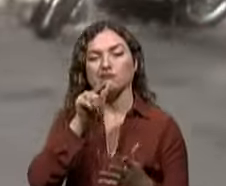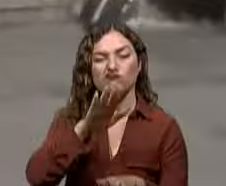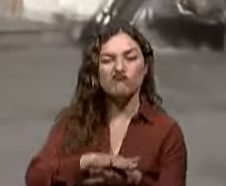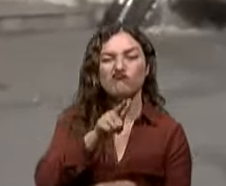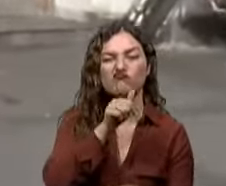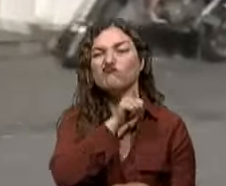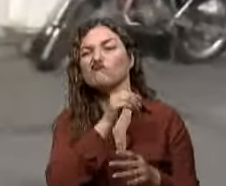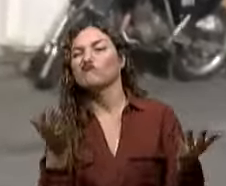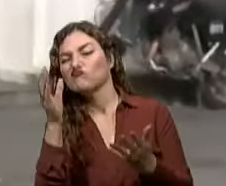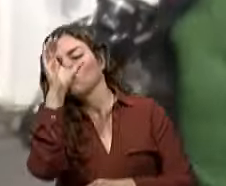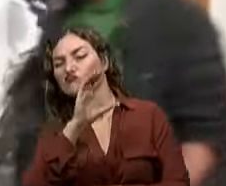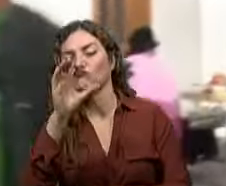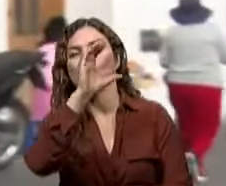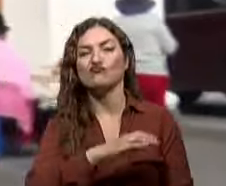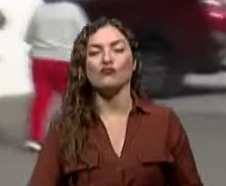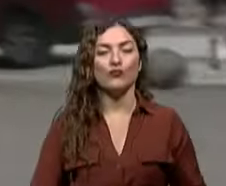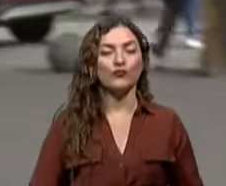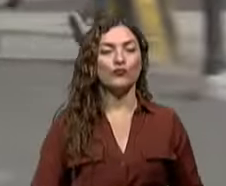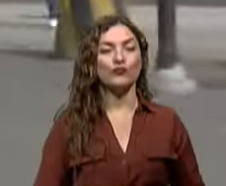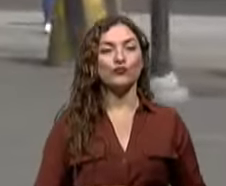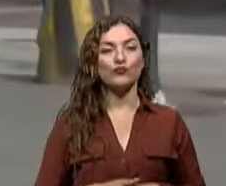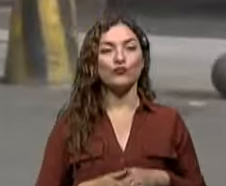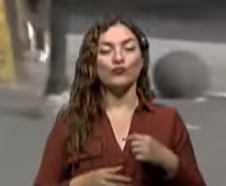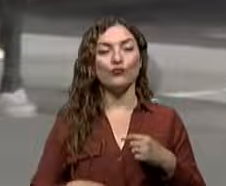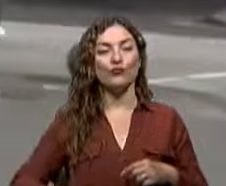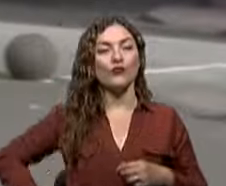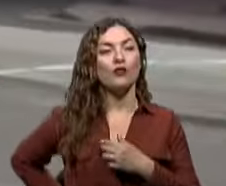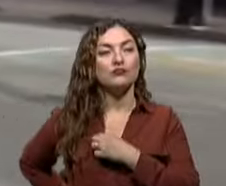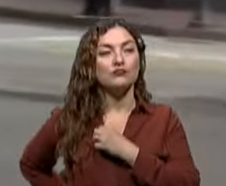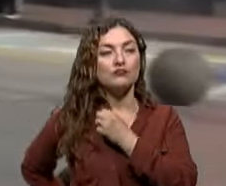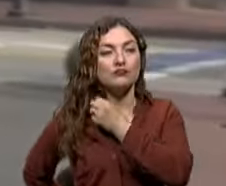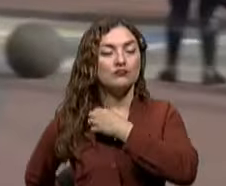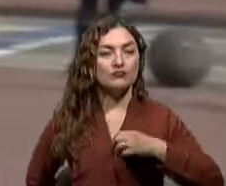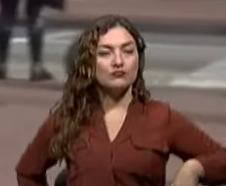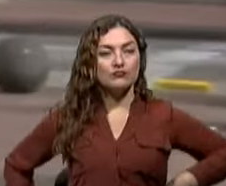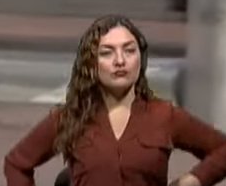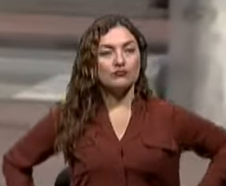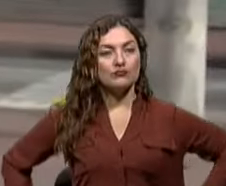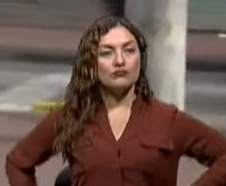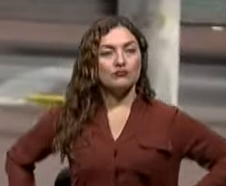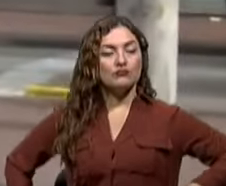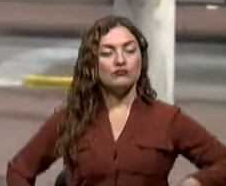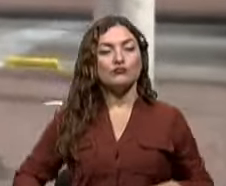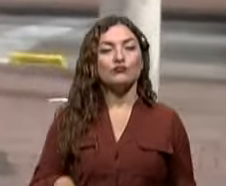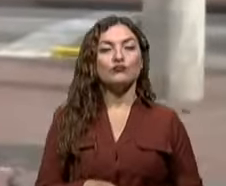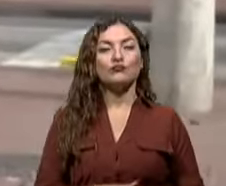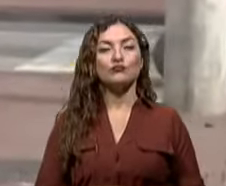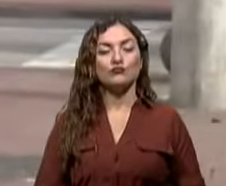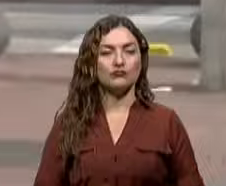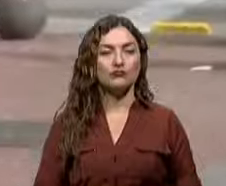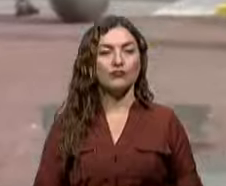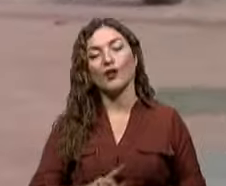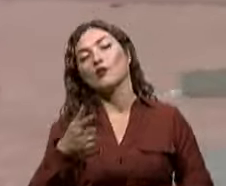estos delincuentes. Mayor, buenos días. Cuéntenos un poco. Estamos viendo presencia policial acá justamente en los exteriores de la Plaza del Teatro, pero ¿qué se